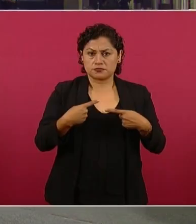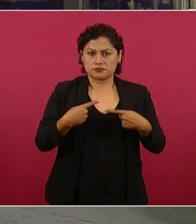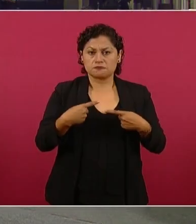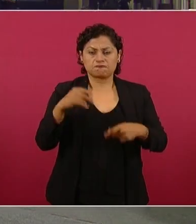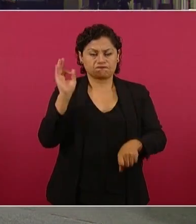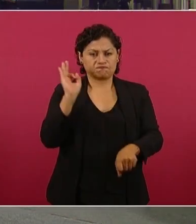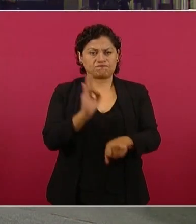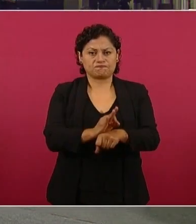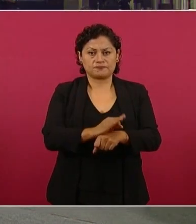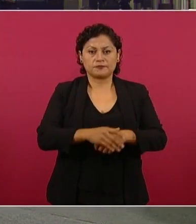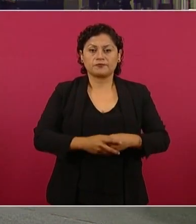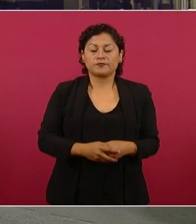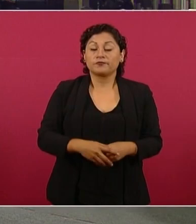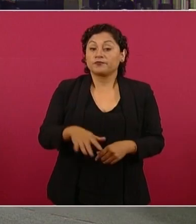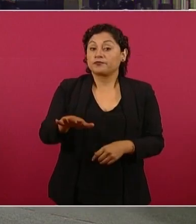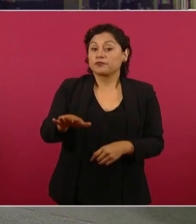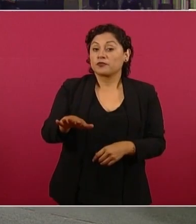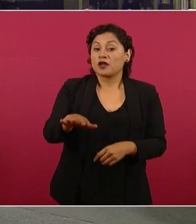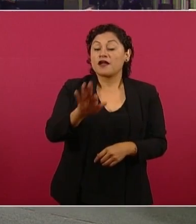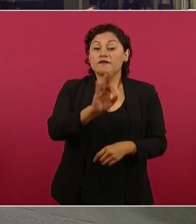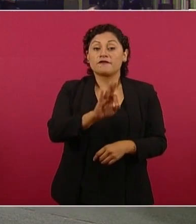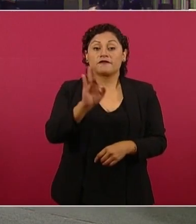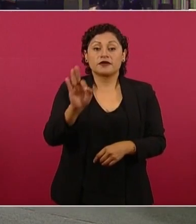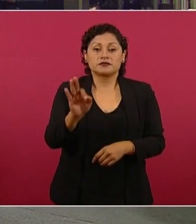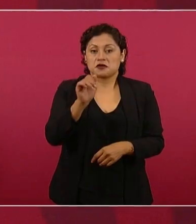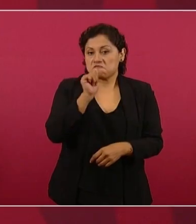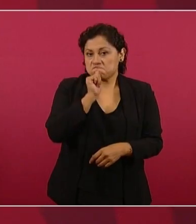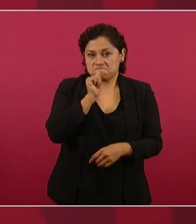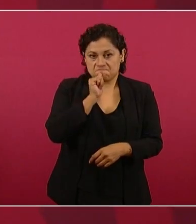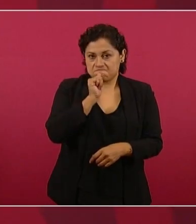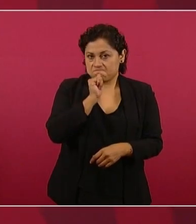¿Tiene fecha? Todavía estimado, no está definida la fecha.